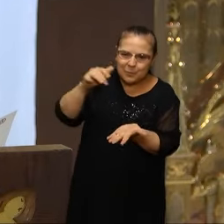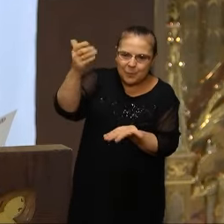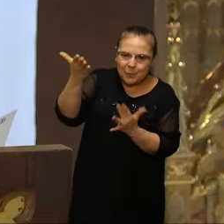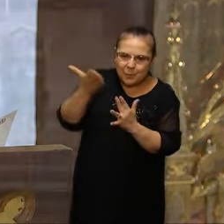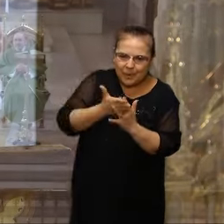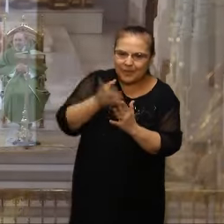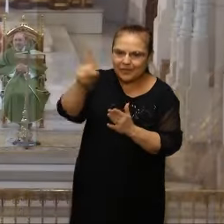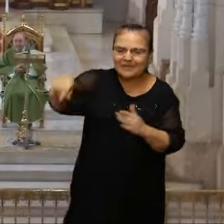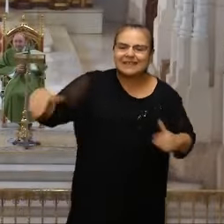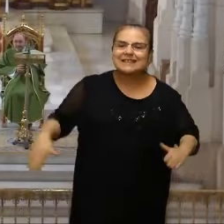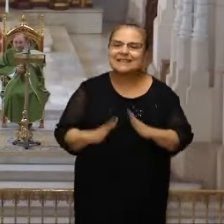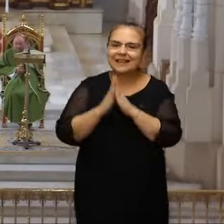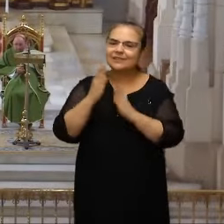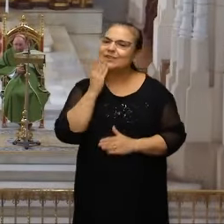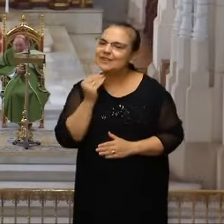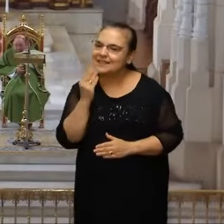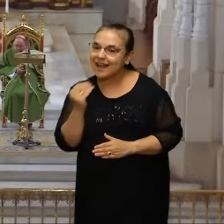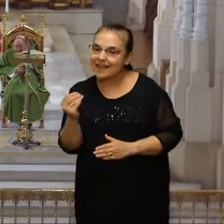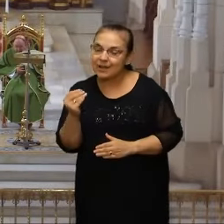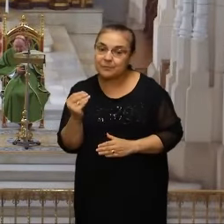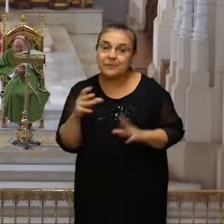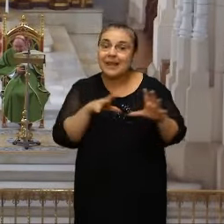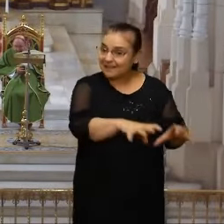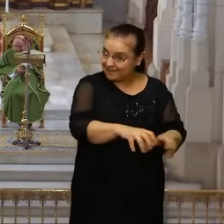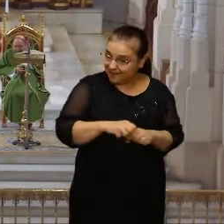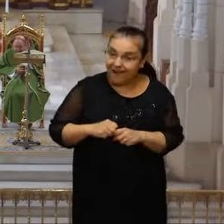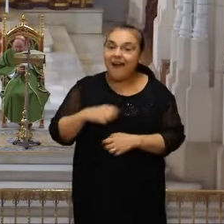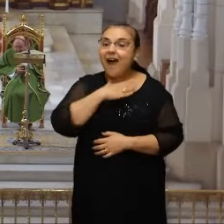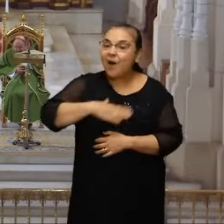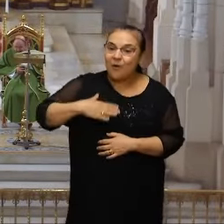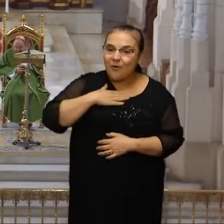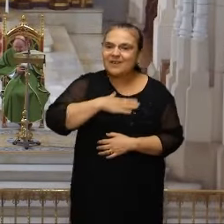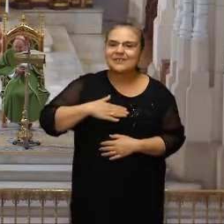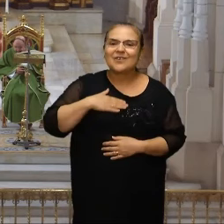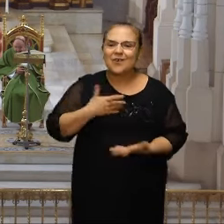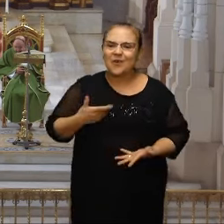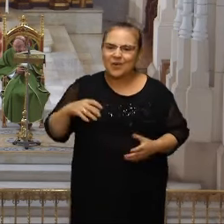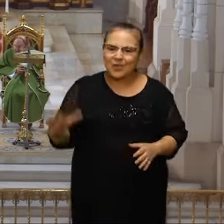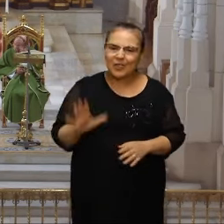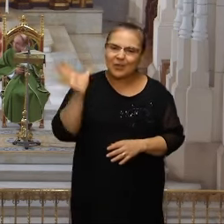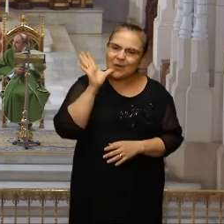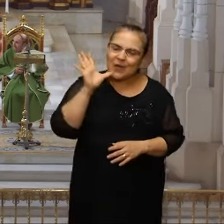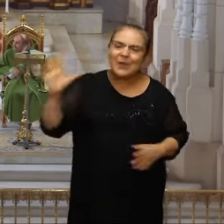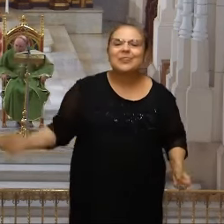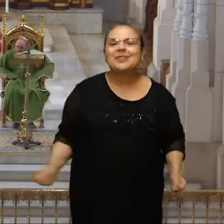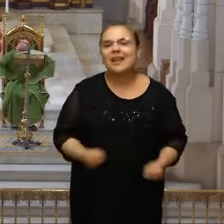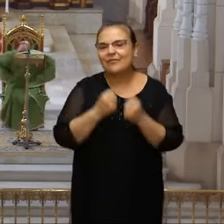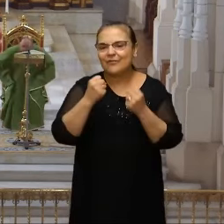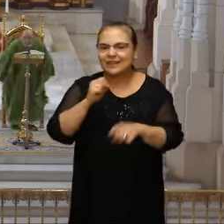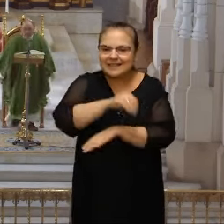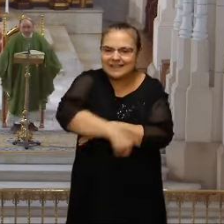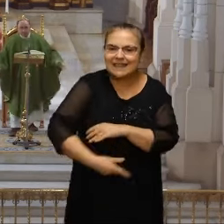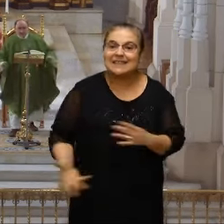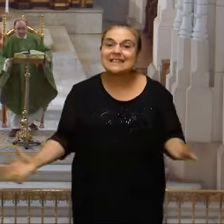Israel. Sacaréis aguas con gozo de las fuentes del Salvador.